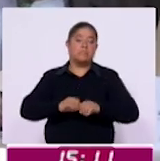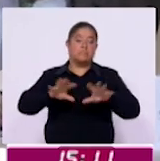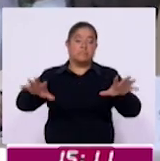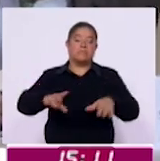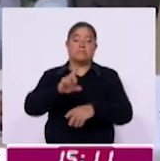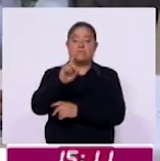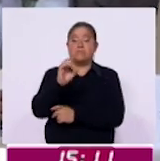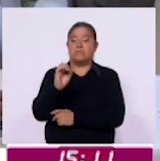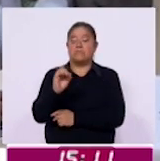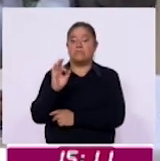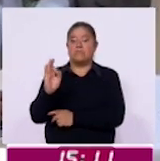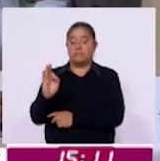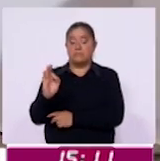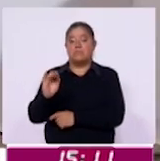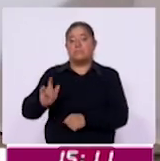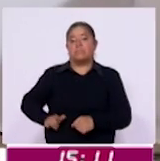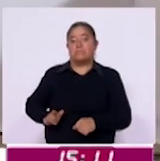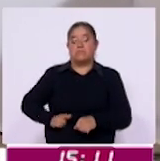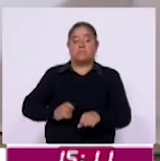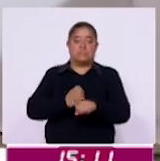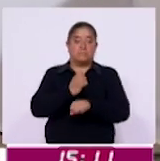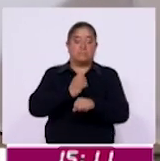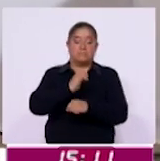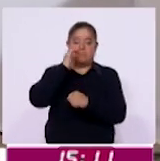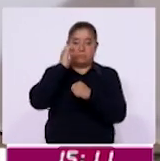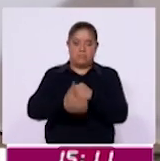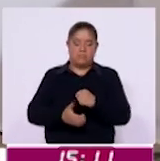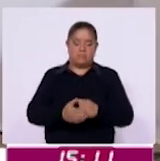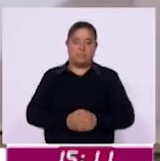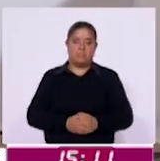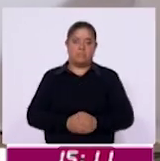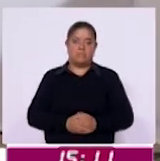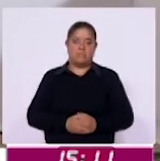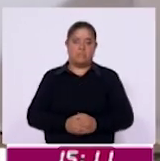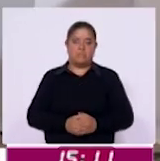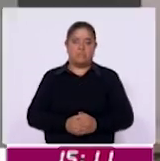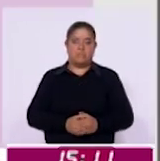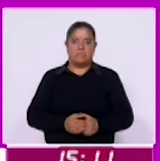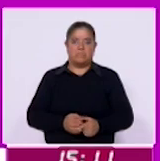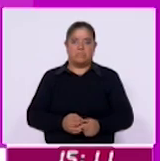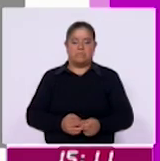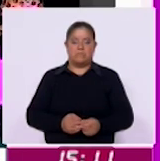periódico oficial del Gobierno del Estado. Hasta aquí mi reporte, Nelly.